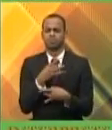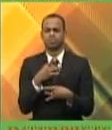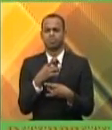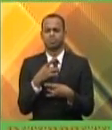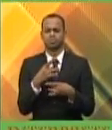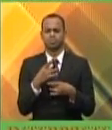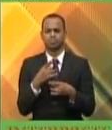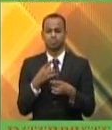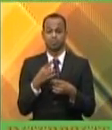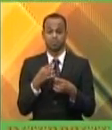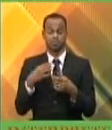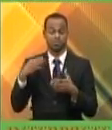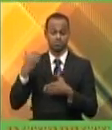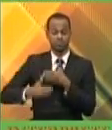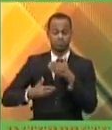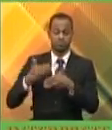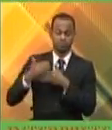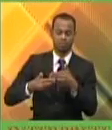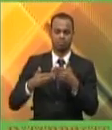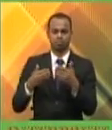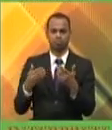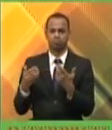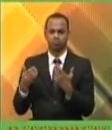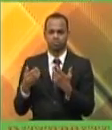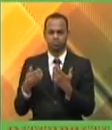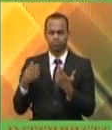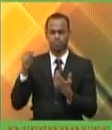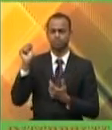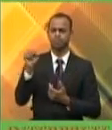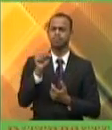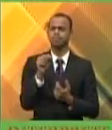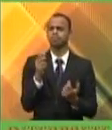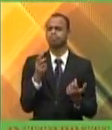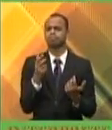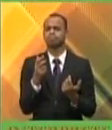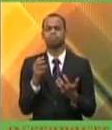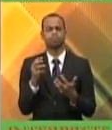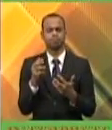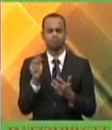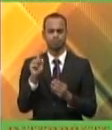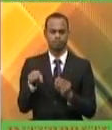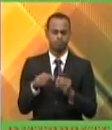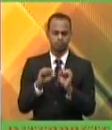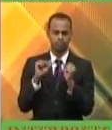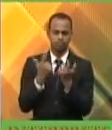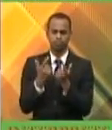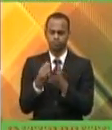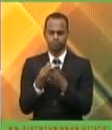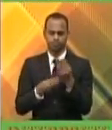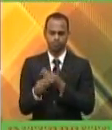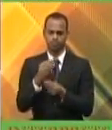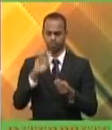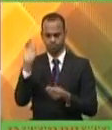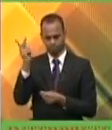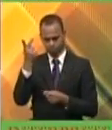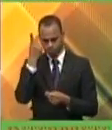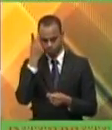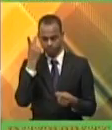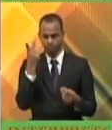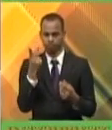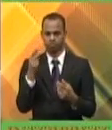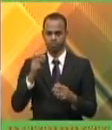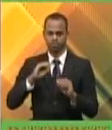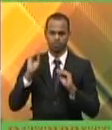es una construcción que se hace la hace el modelo social económico político en el que se ha